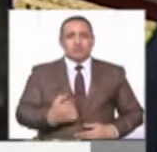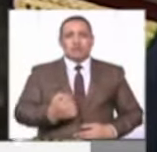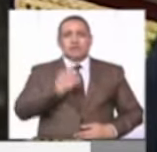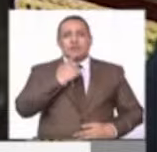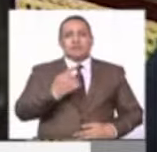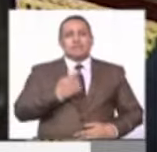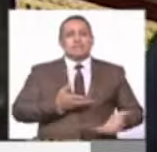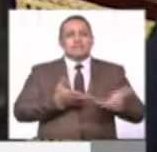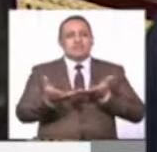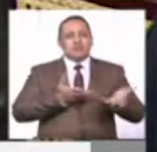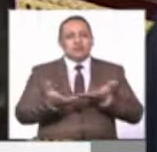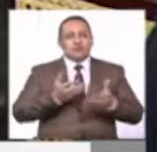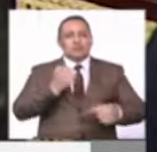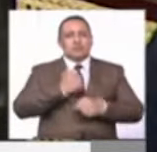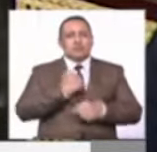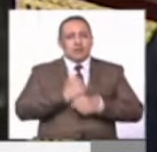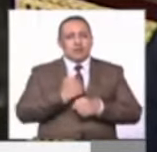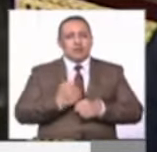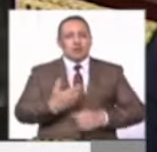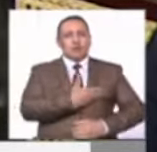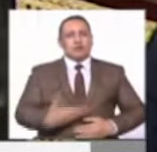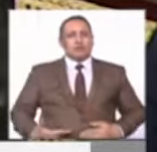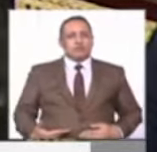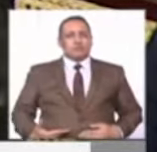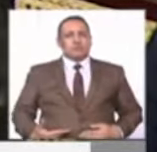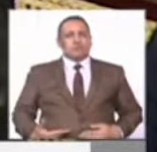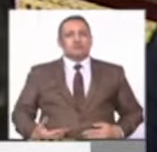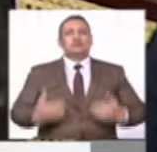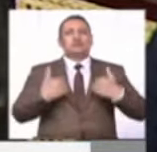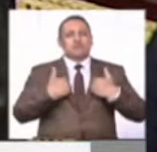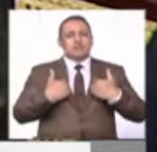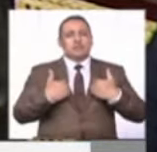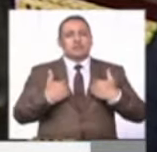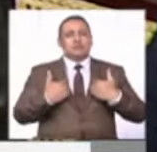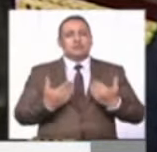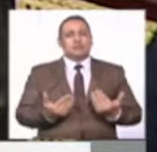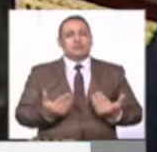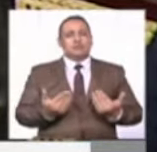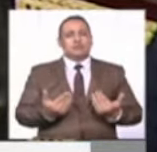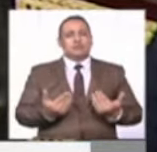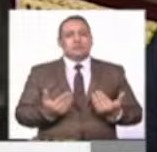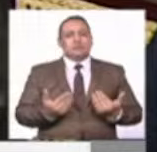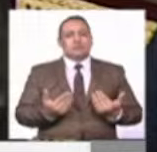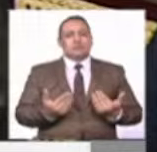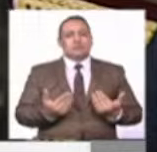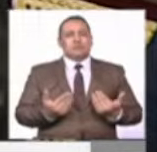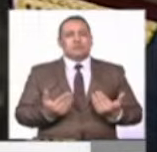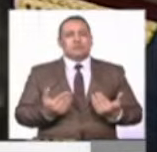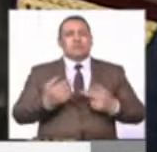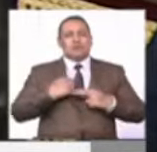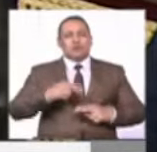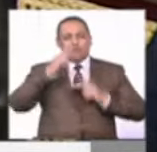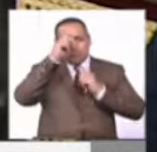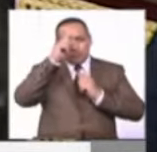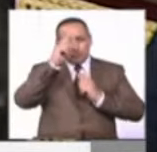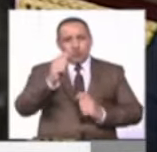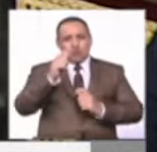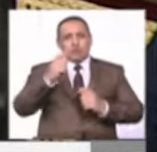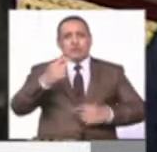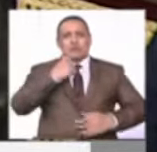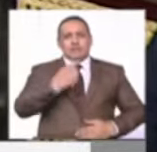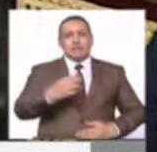sido servidora y funcionaria pública he tenido el honor de ser